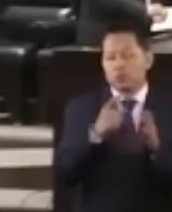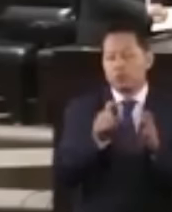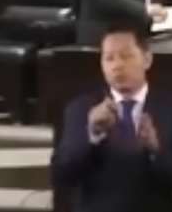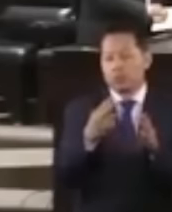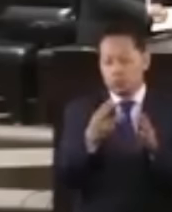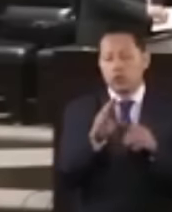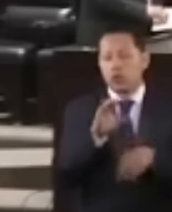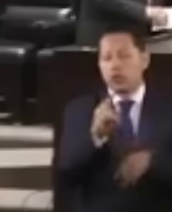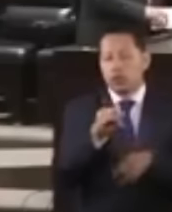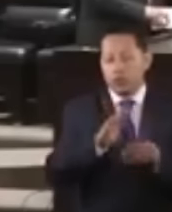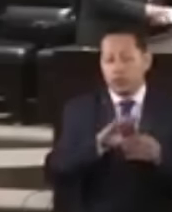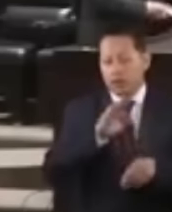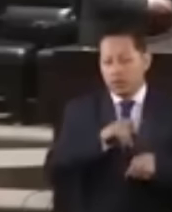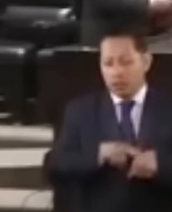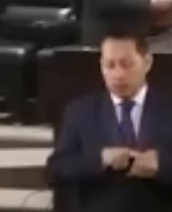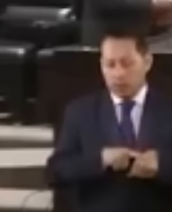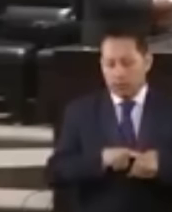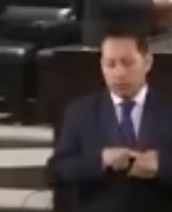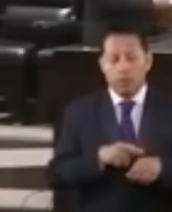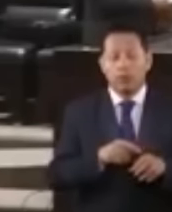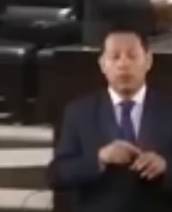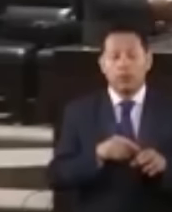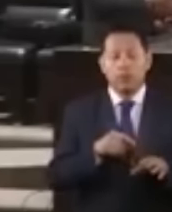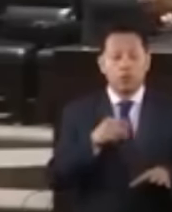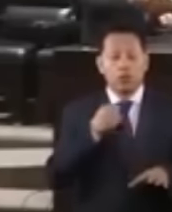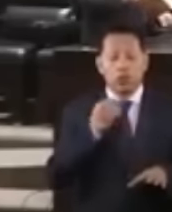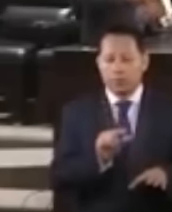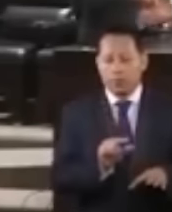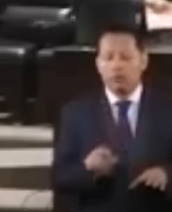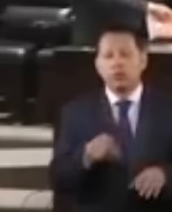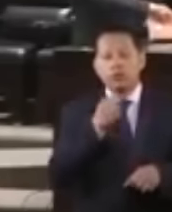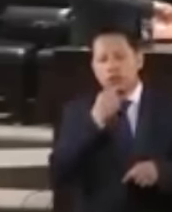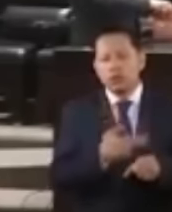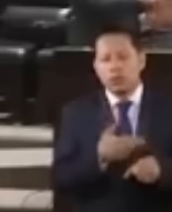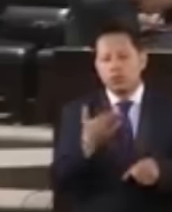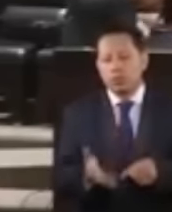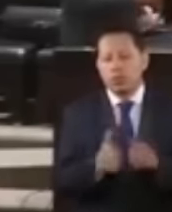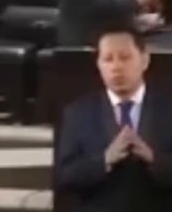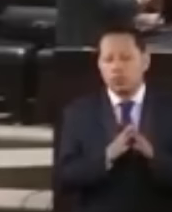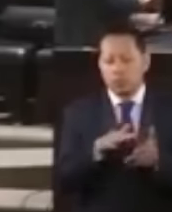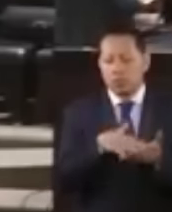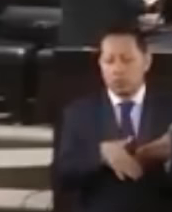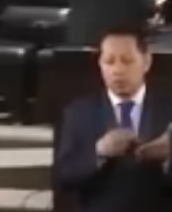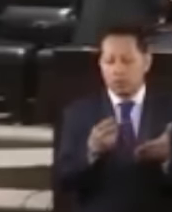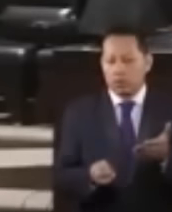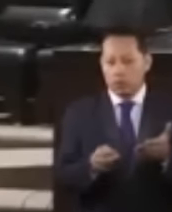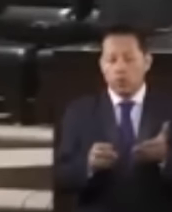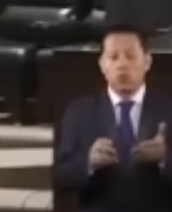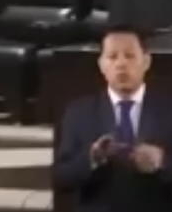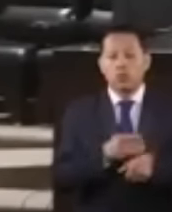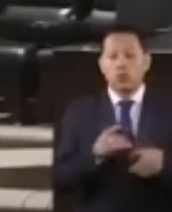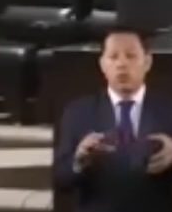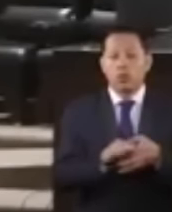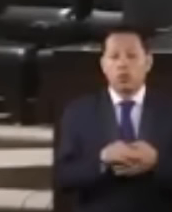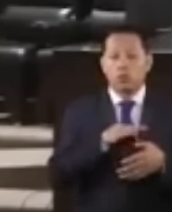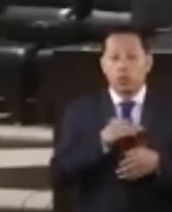del Código Penal Federal. Permita a la oradora, solicito a la Secretaría de lectura a la moción solicitada, toda vez que corresponde